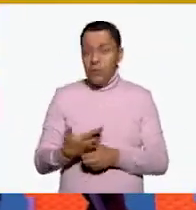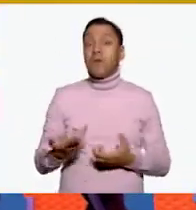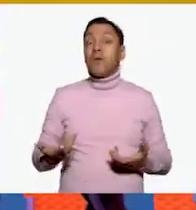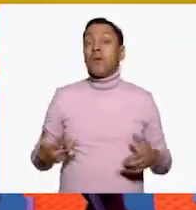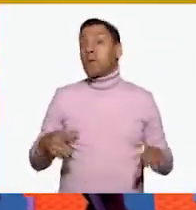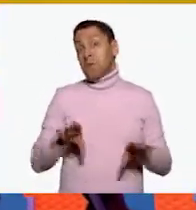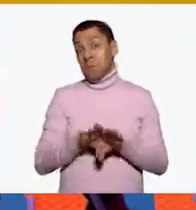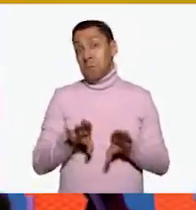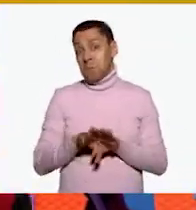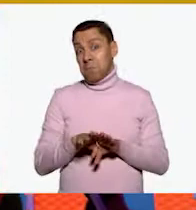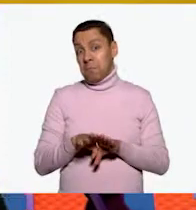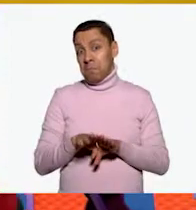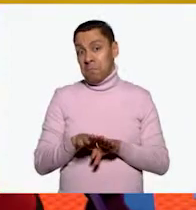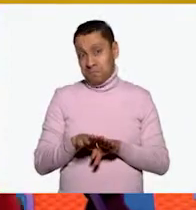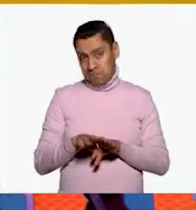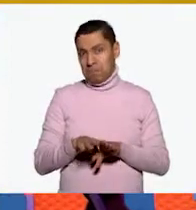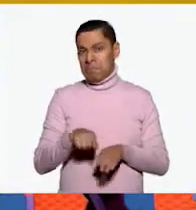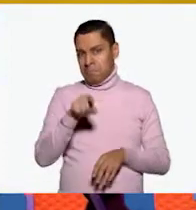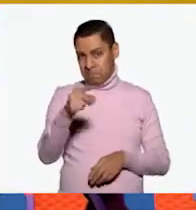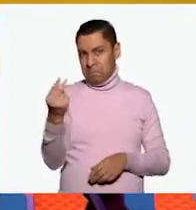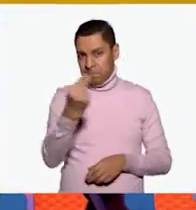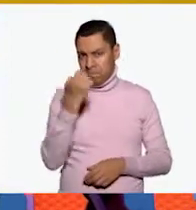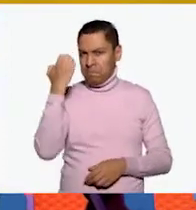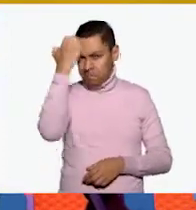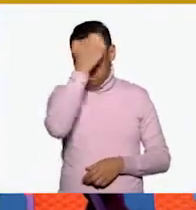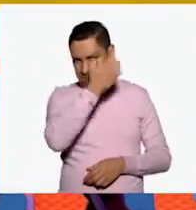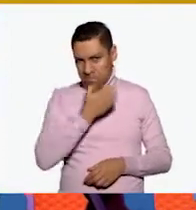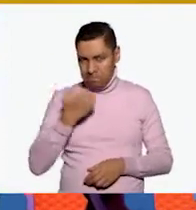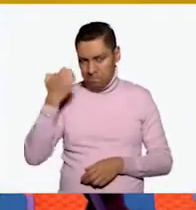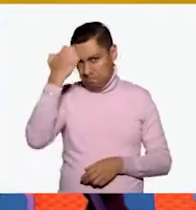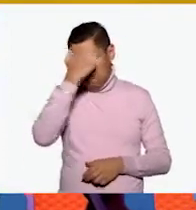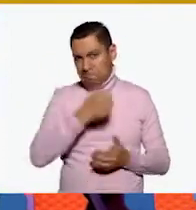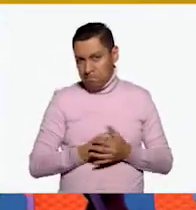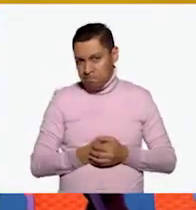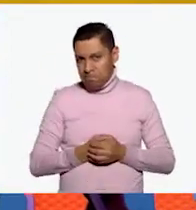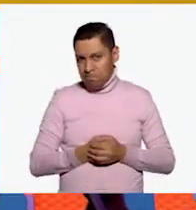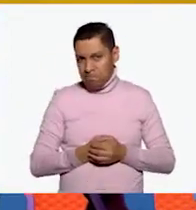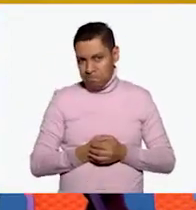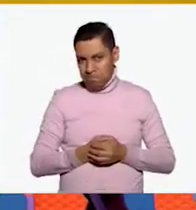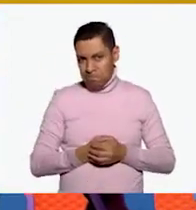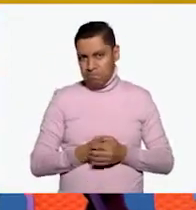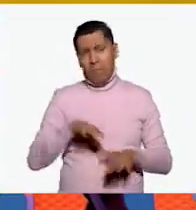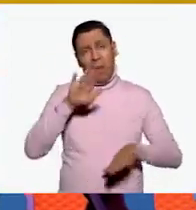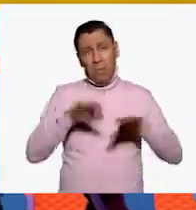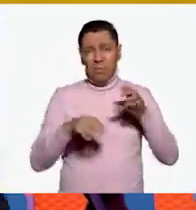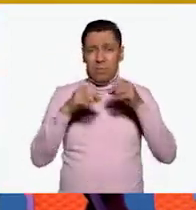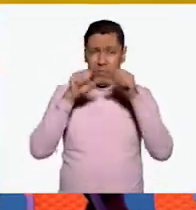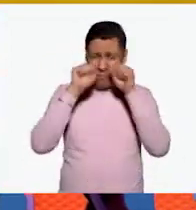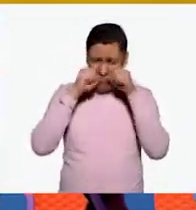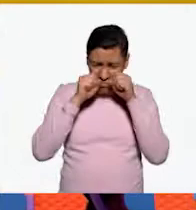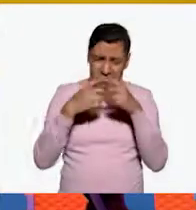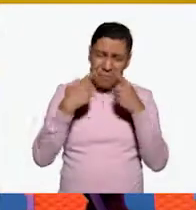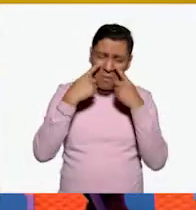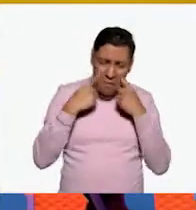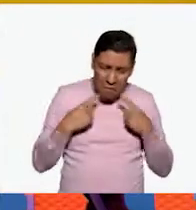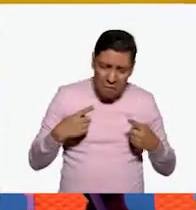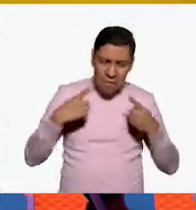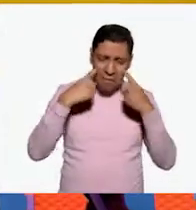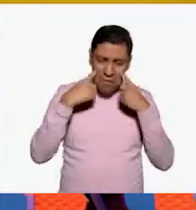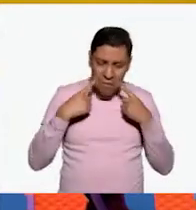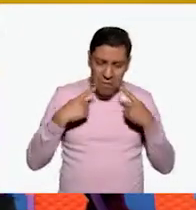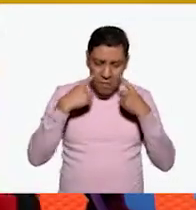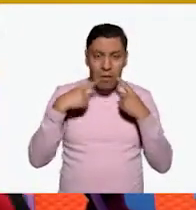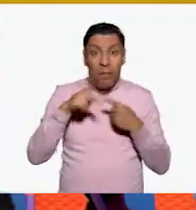no sé, algo no lo puede lograr hacer, se pone triste, llora, llora, pero esto le